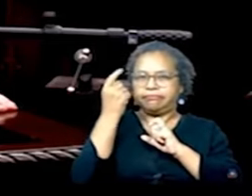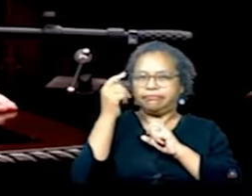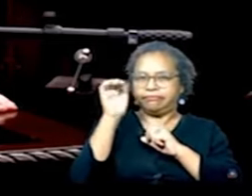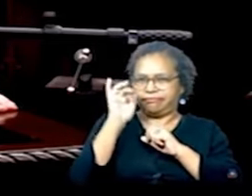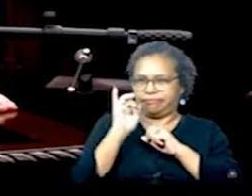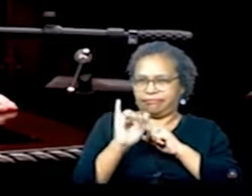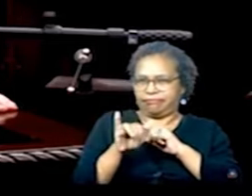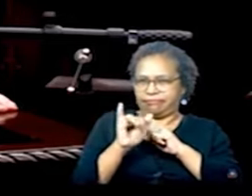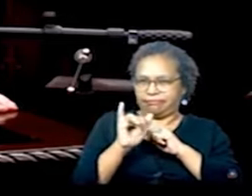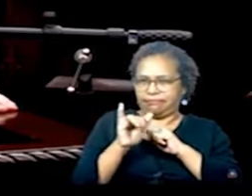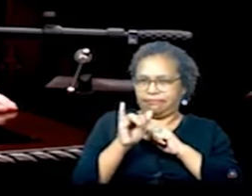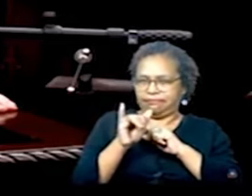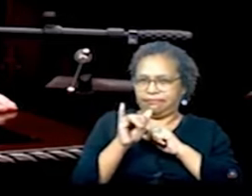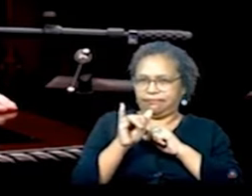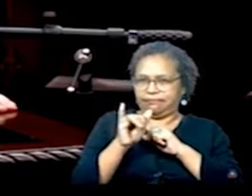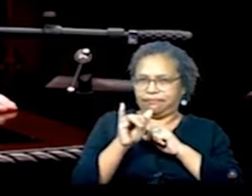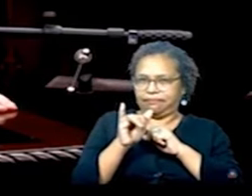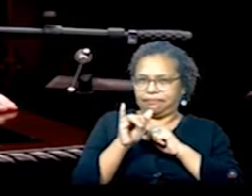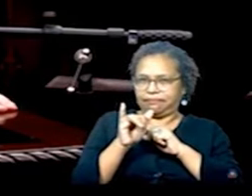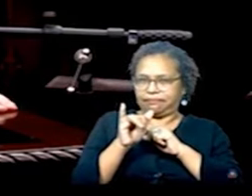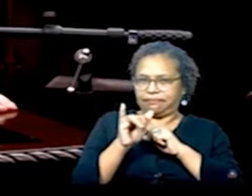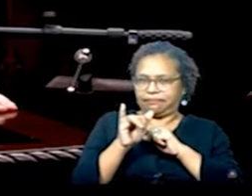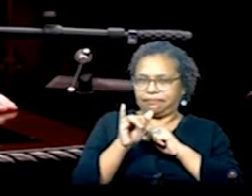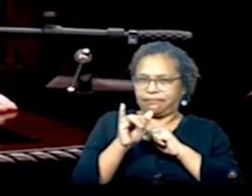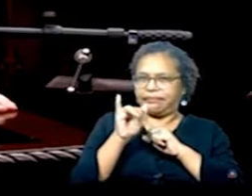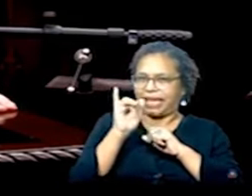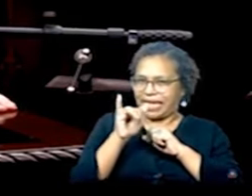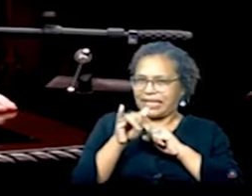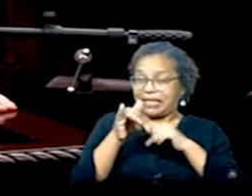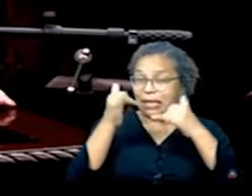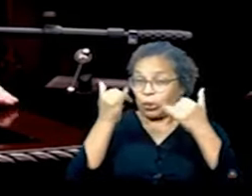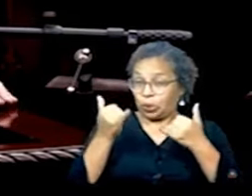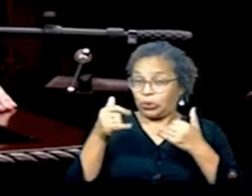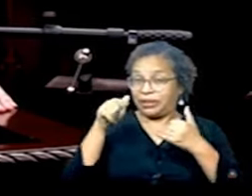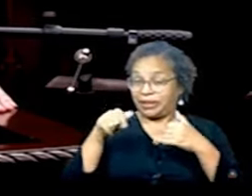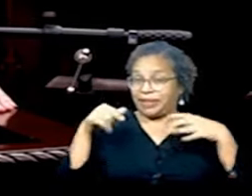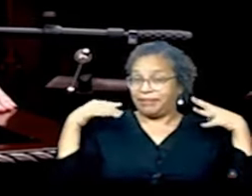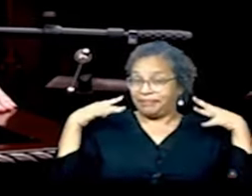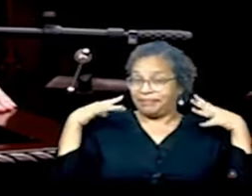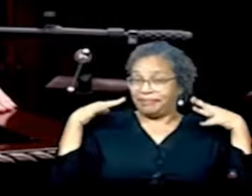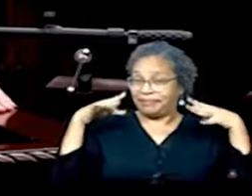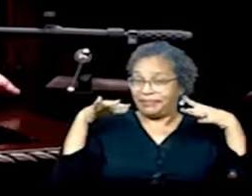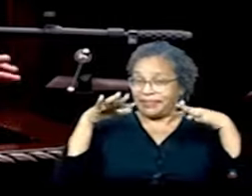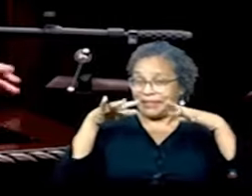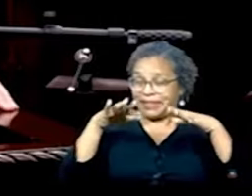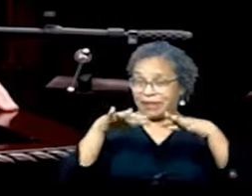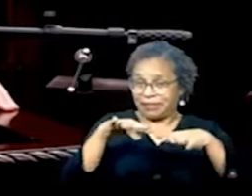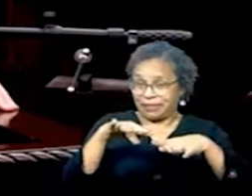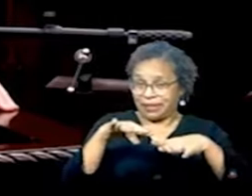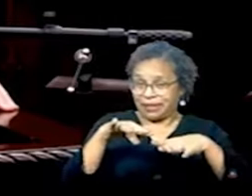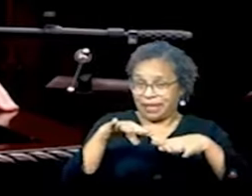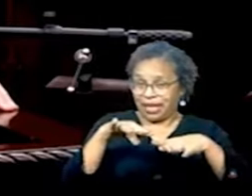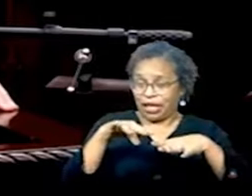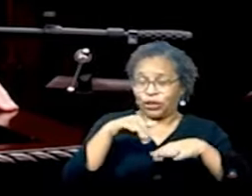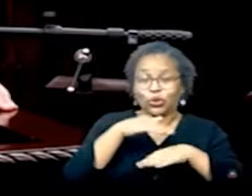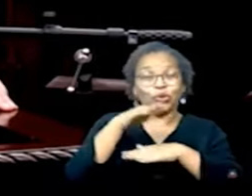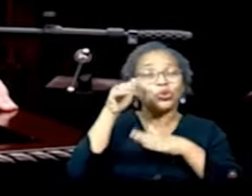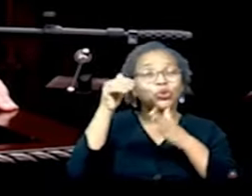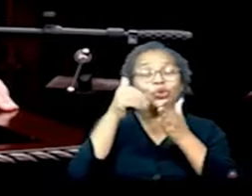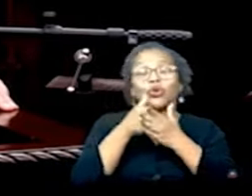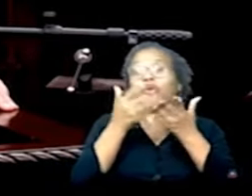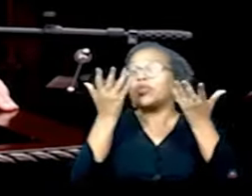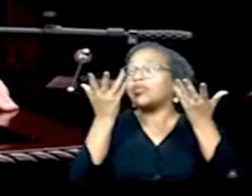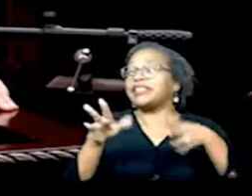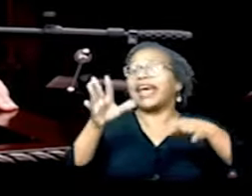es la asamblea que yo pudiera decir que todo está armado, todo está totalmente